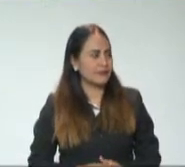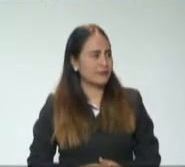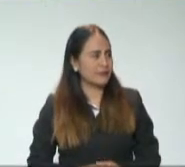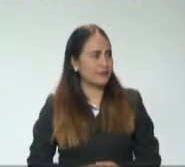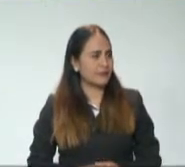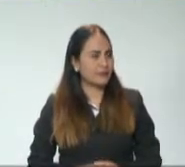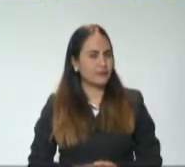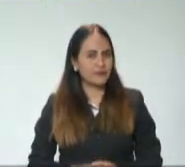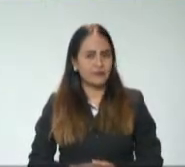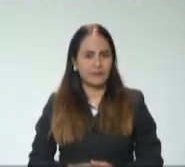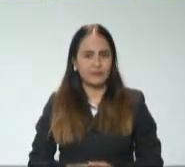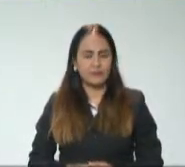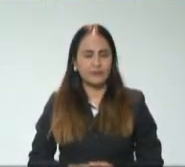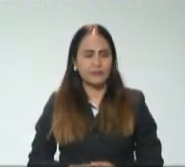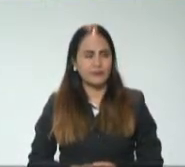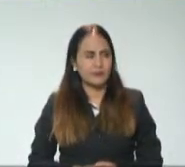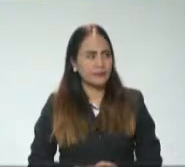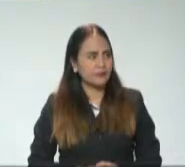tardes